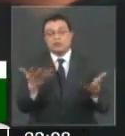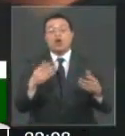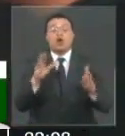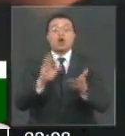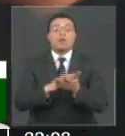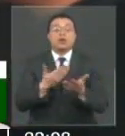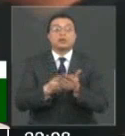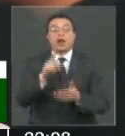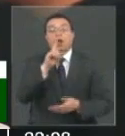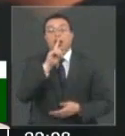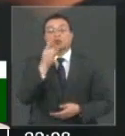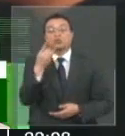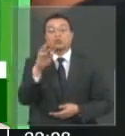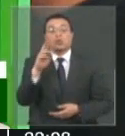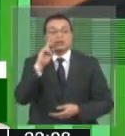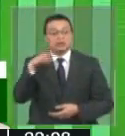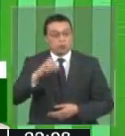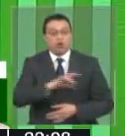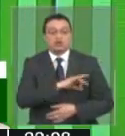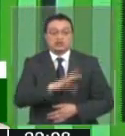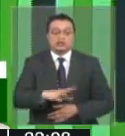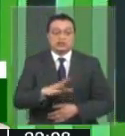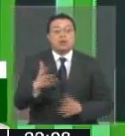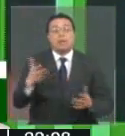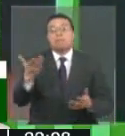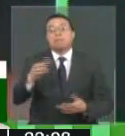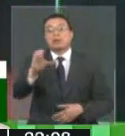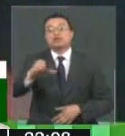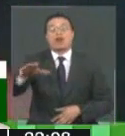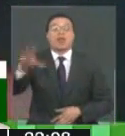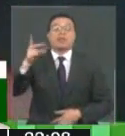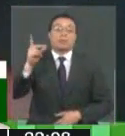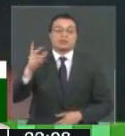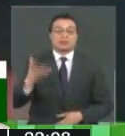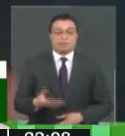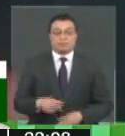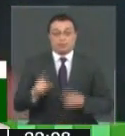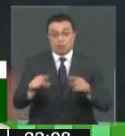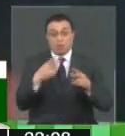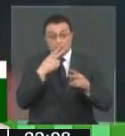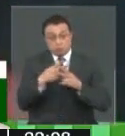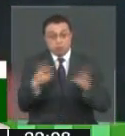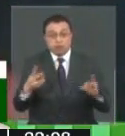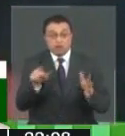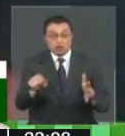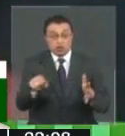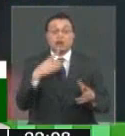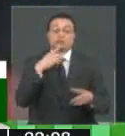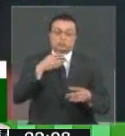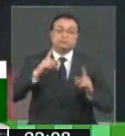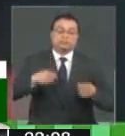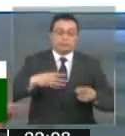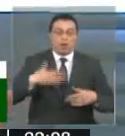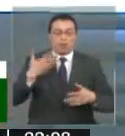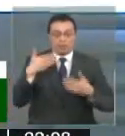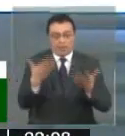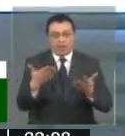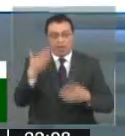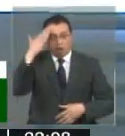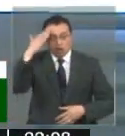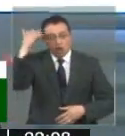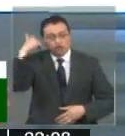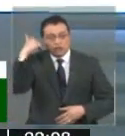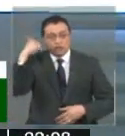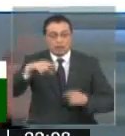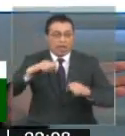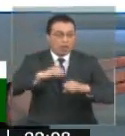en Chile para personas en situación de discapacidad? A ver, ¿cuál es el balance? Primero, del ámbito público, la tarea que siempre estamos tratando de generar conciencia en